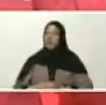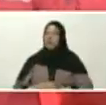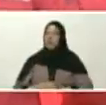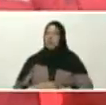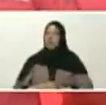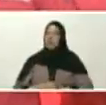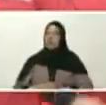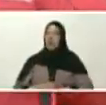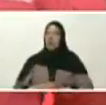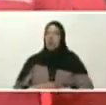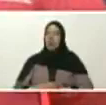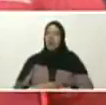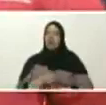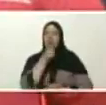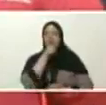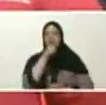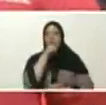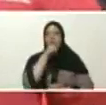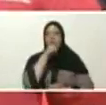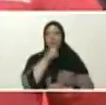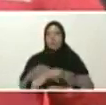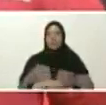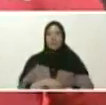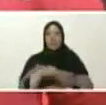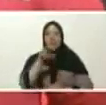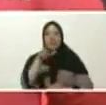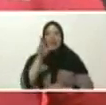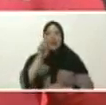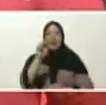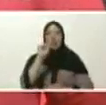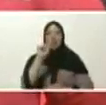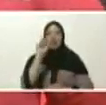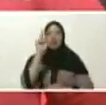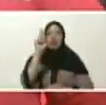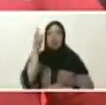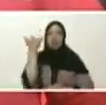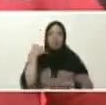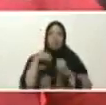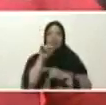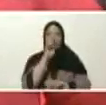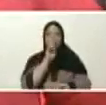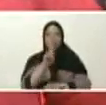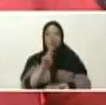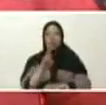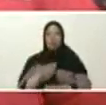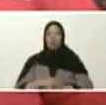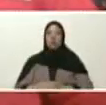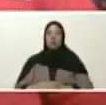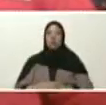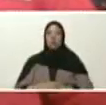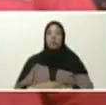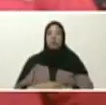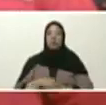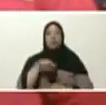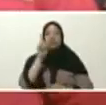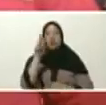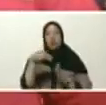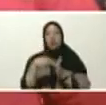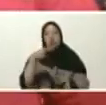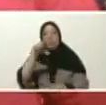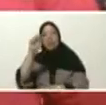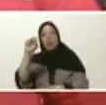Y de aquí, con las 3R.net, vamos rumbo al